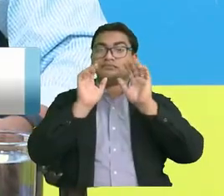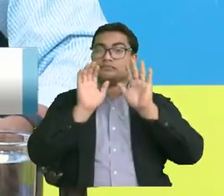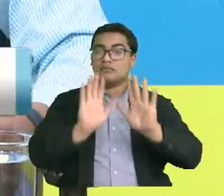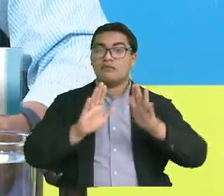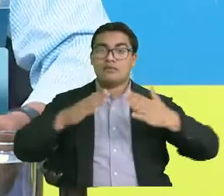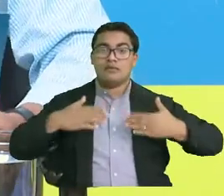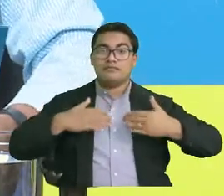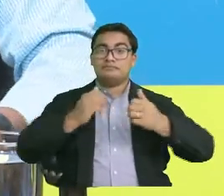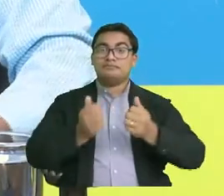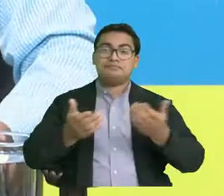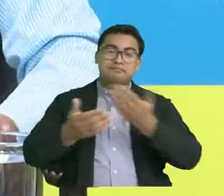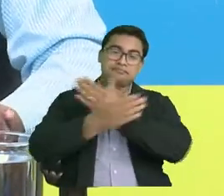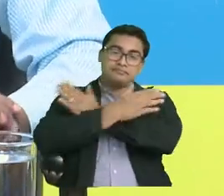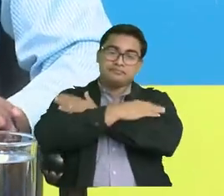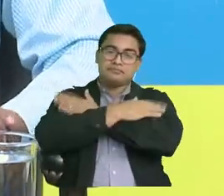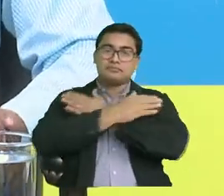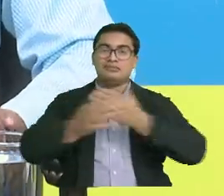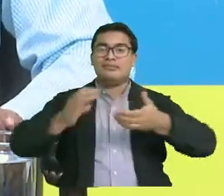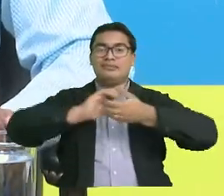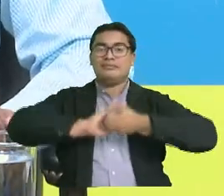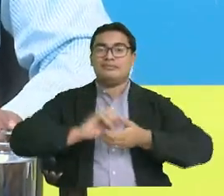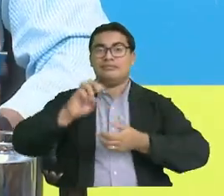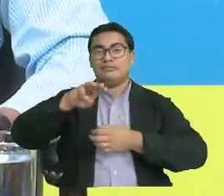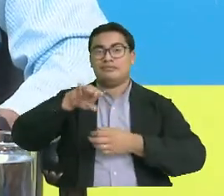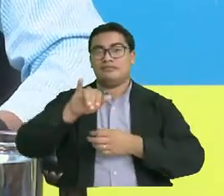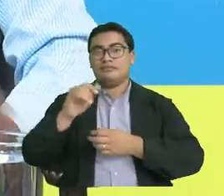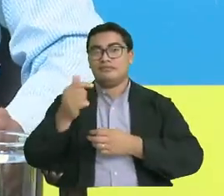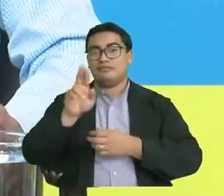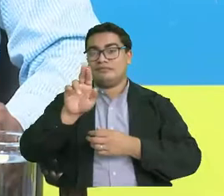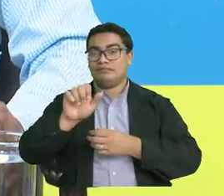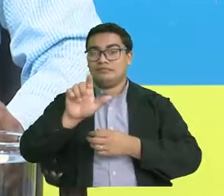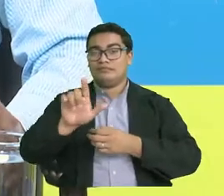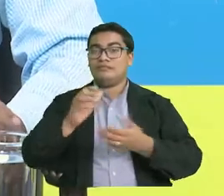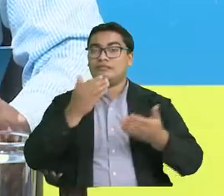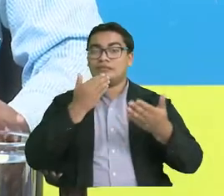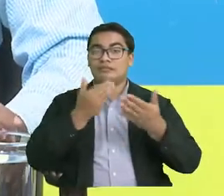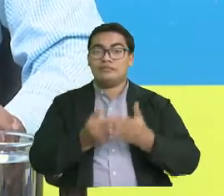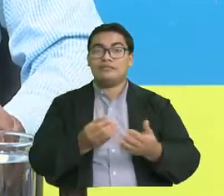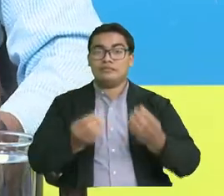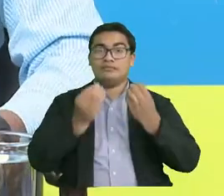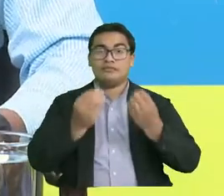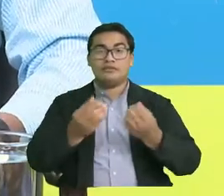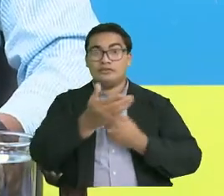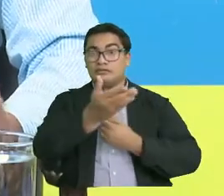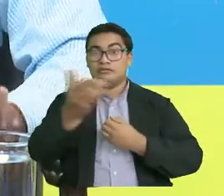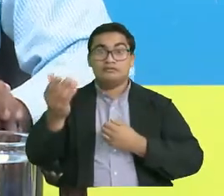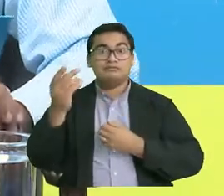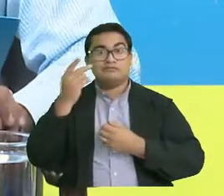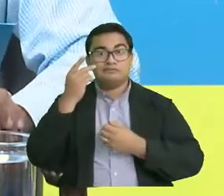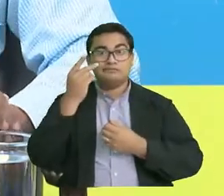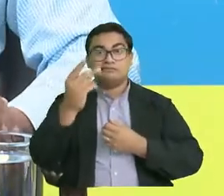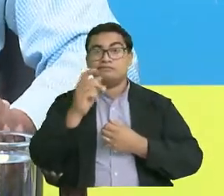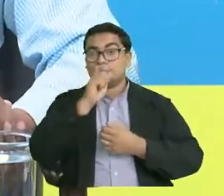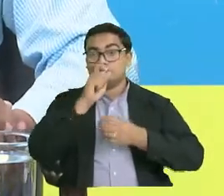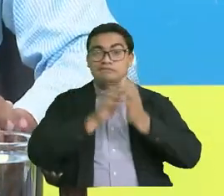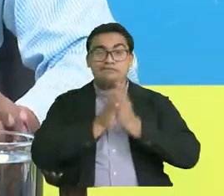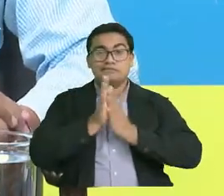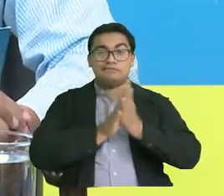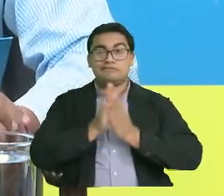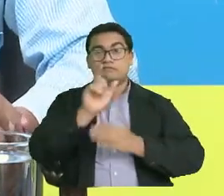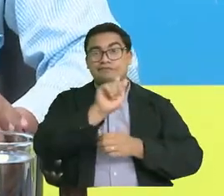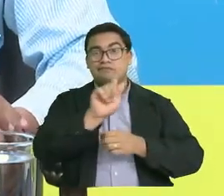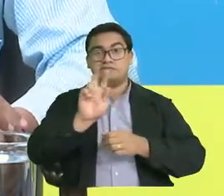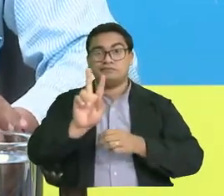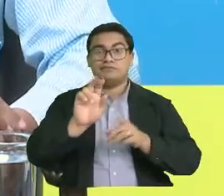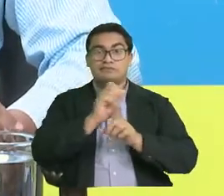Les saluda a su amigo de siempre, Miguel Carranza Mena, agradeciéndoles por su fiel sintonía, por supuesto, al canal parlamentario y a